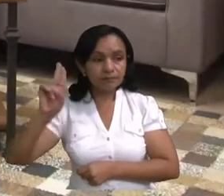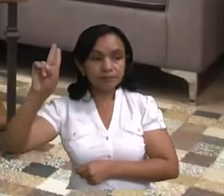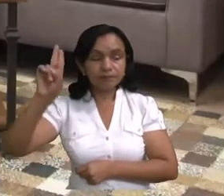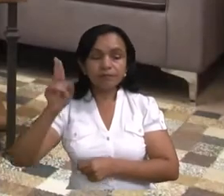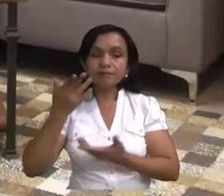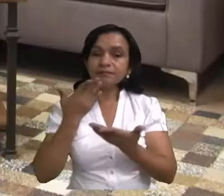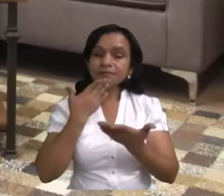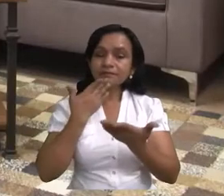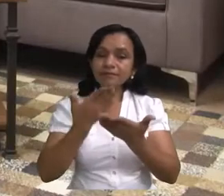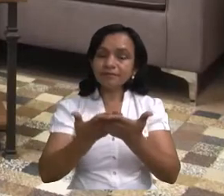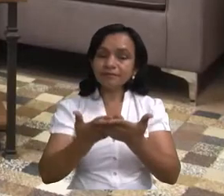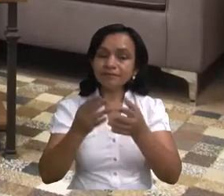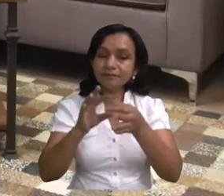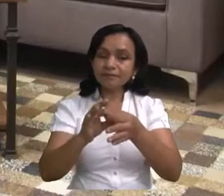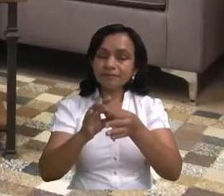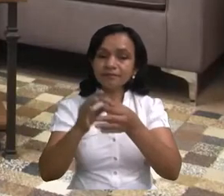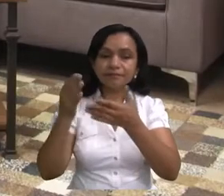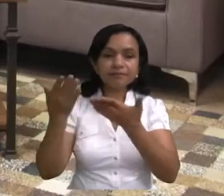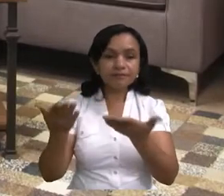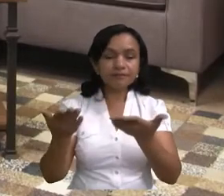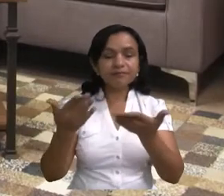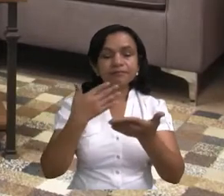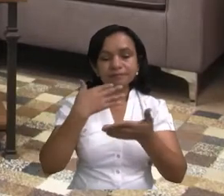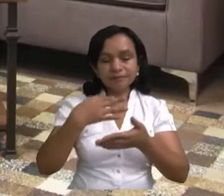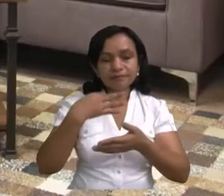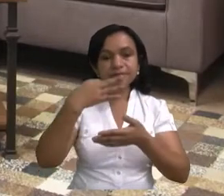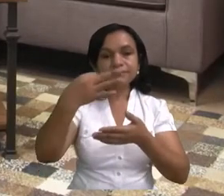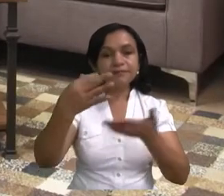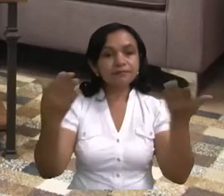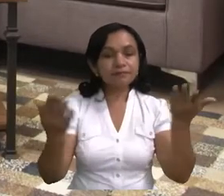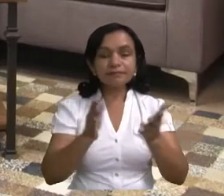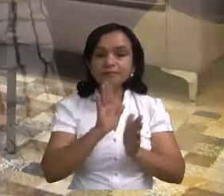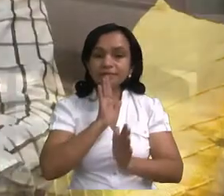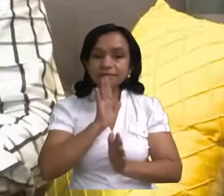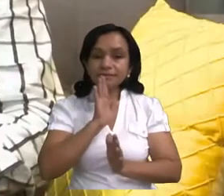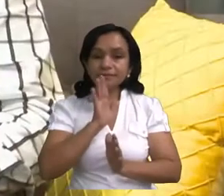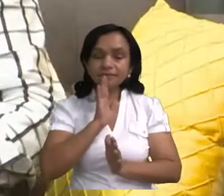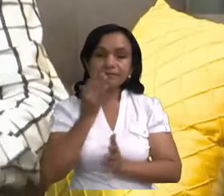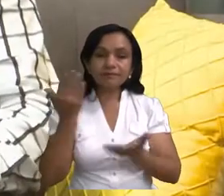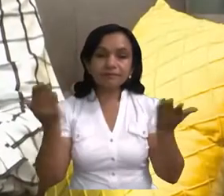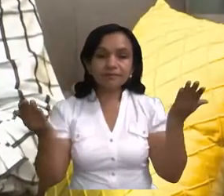acompañarnos. Gracias a usted por esta invitación. Bueno, una conversación siempre